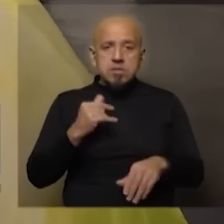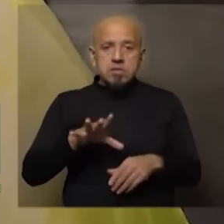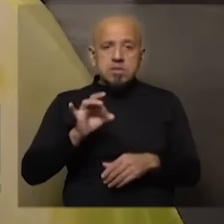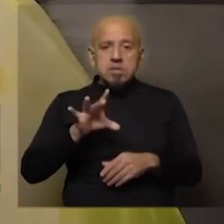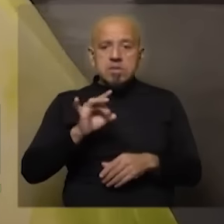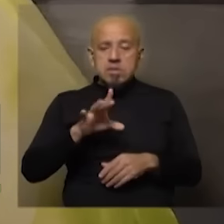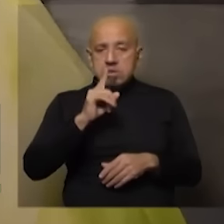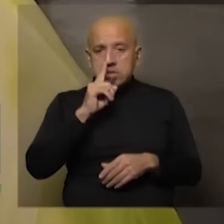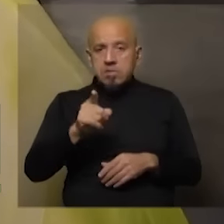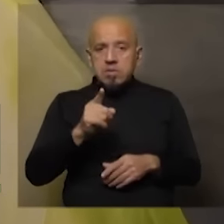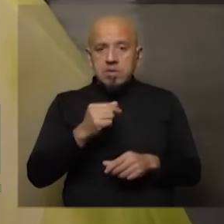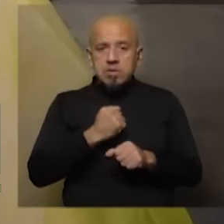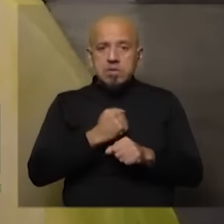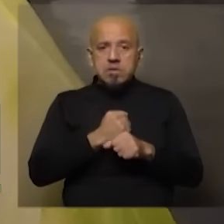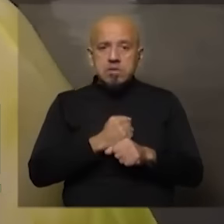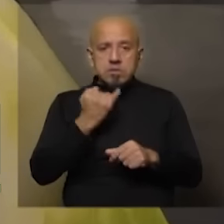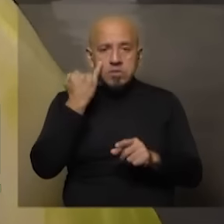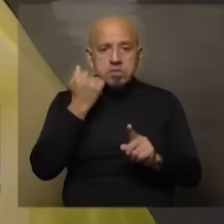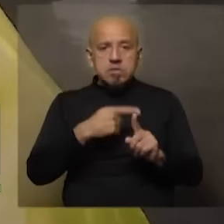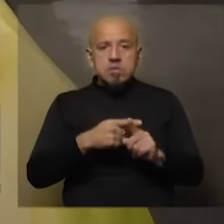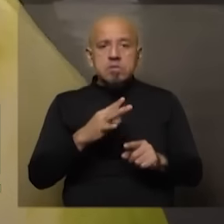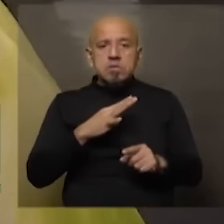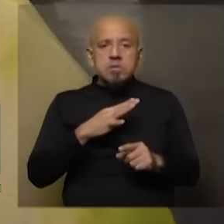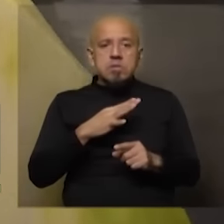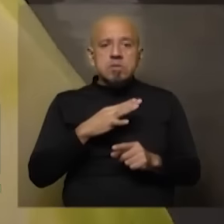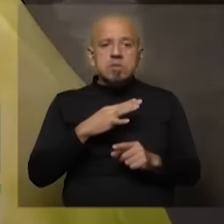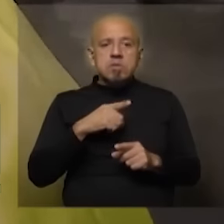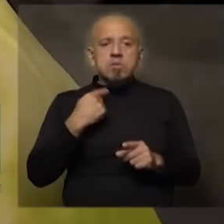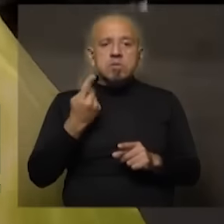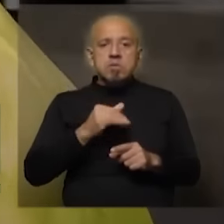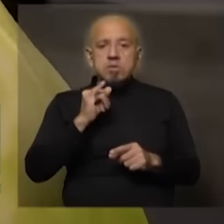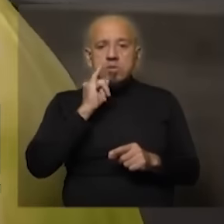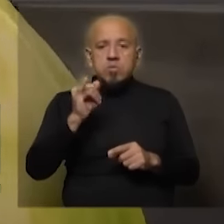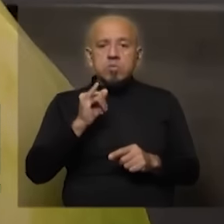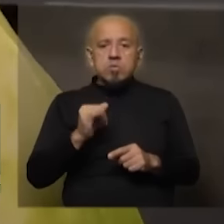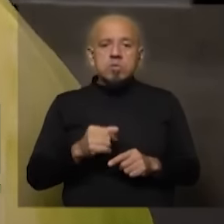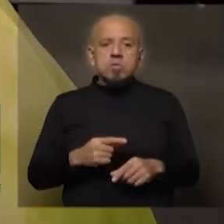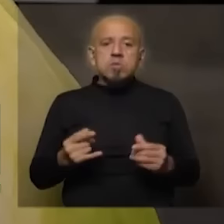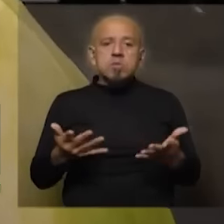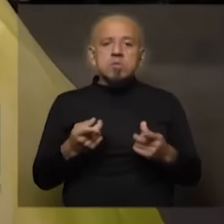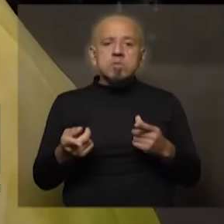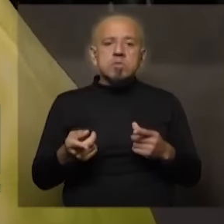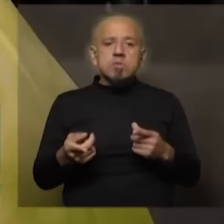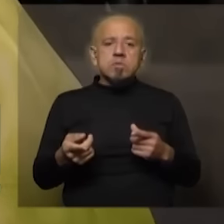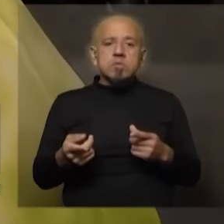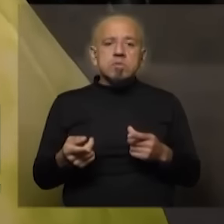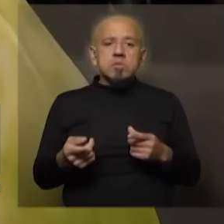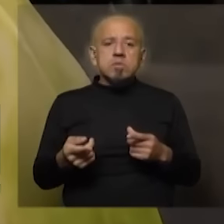trabajadoras sexuales. Así que bueno, y sí, han habido otras denuncias, pero bueno, ahora ya sabemos que para que